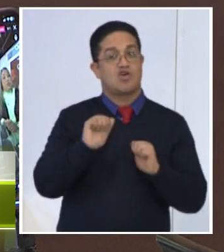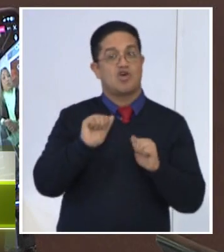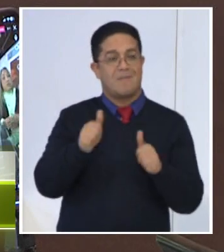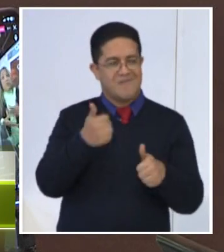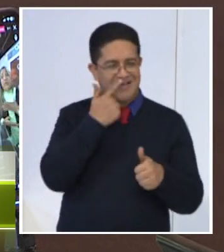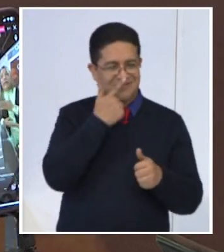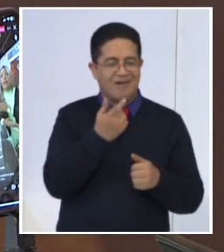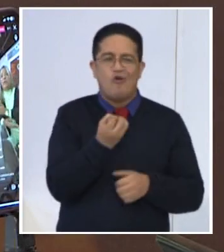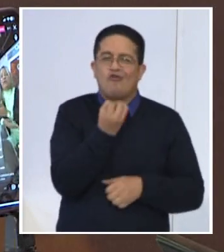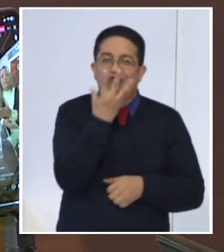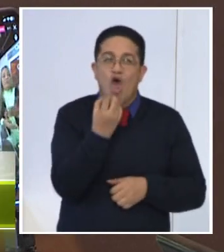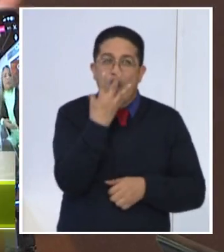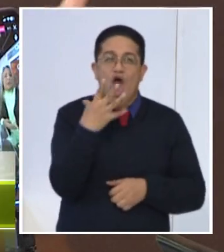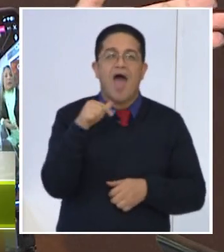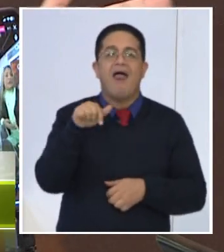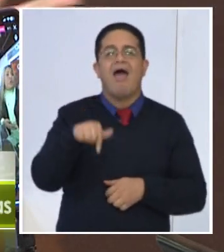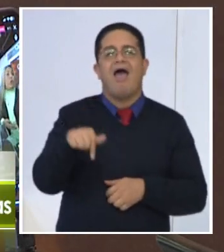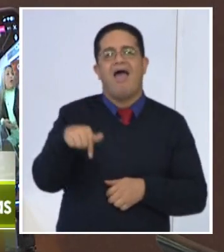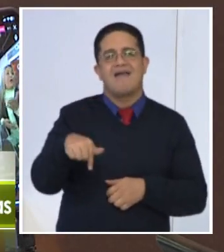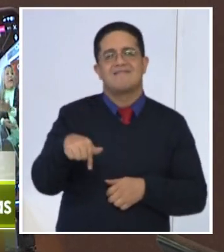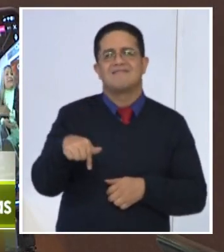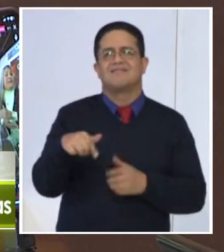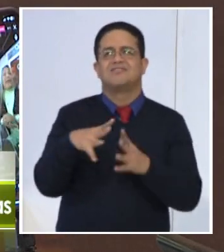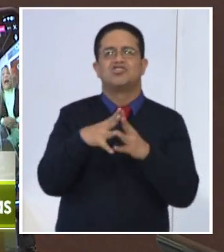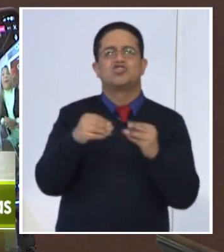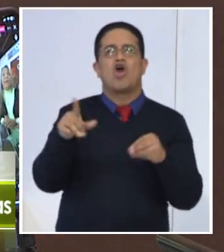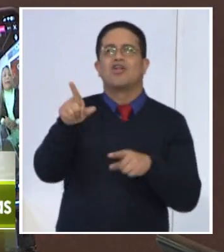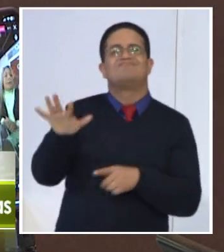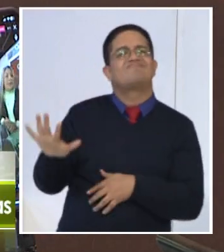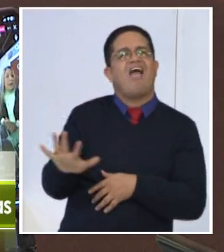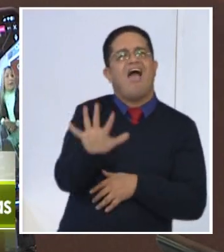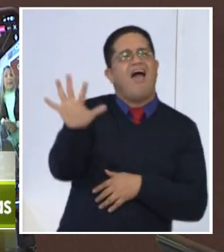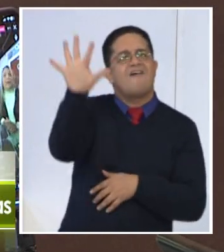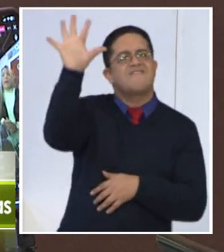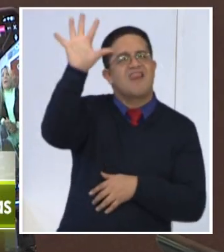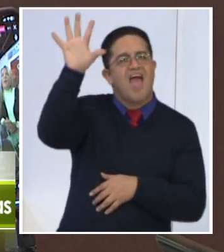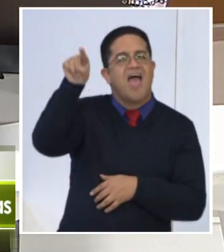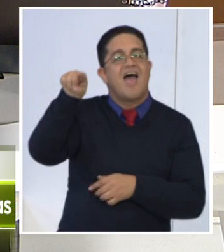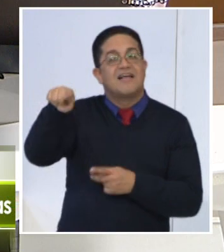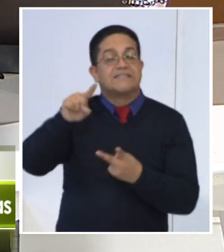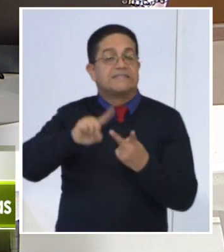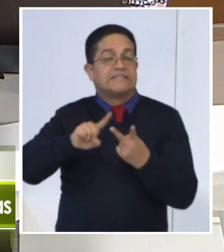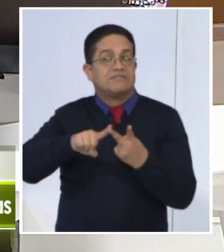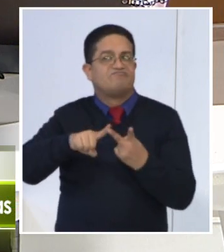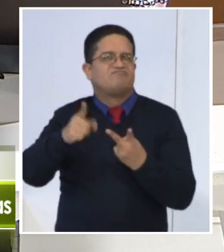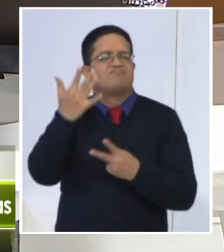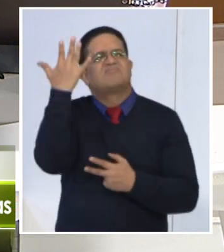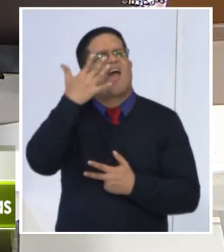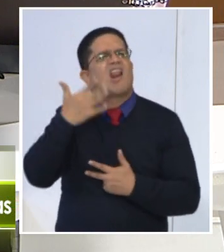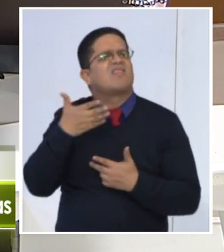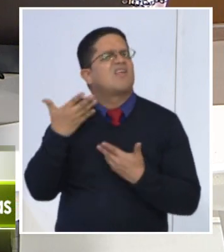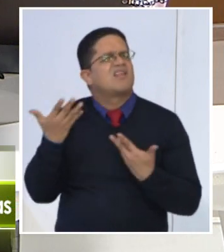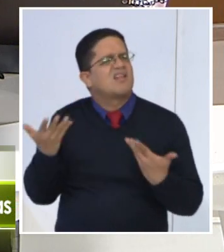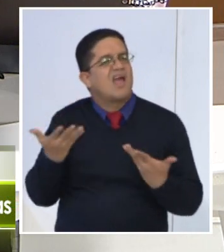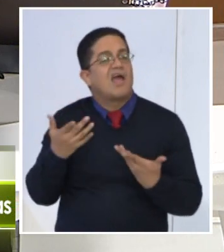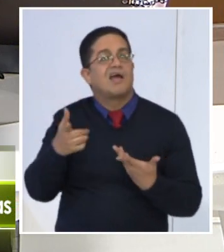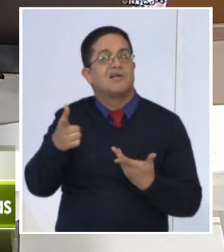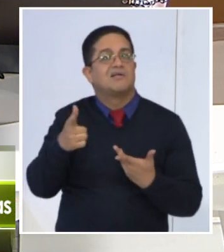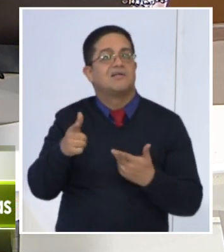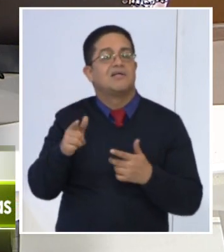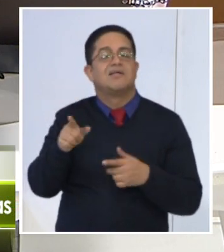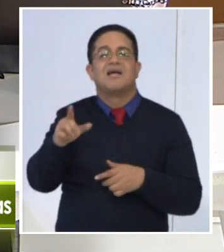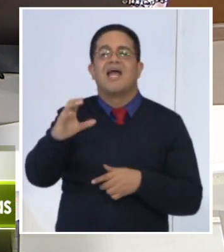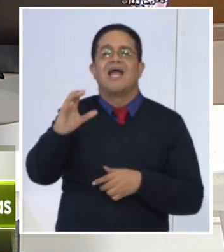polinización, nosotros tenemos todo lo que es el Ávila, y una de las características principales es el